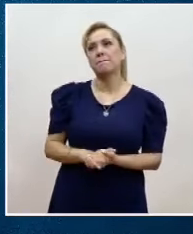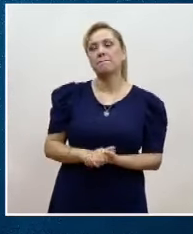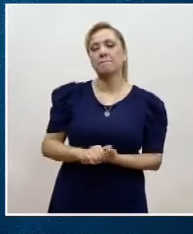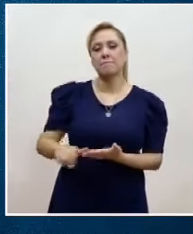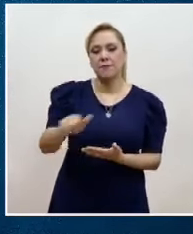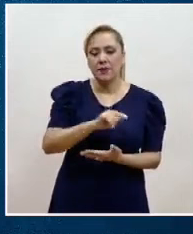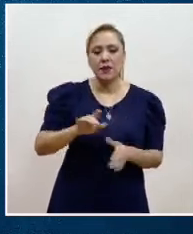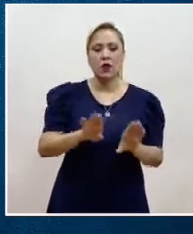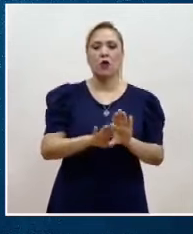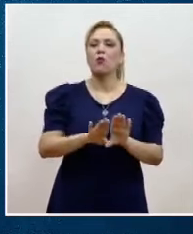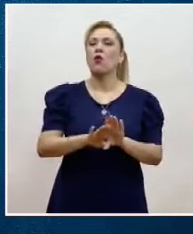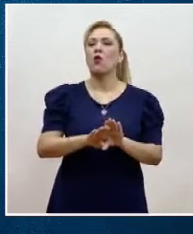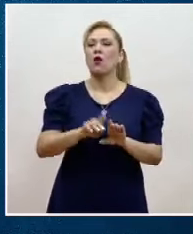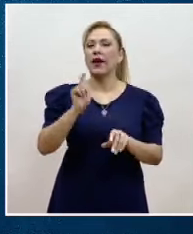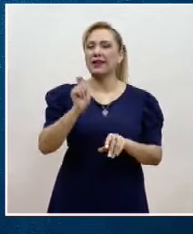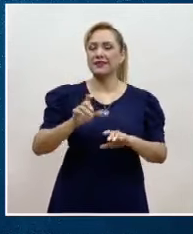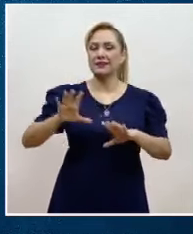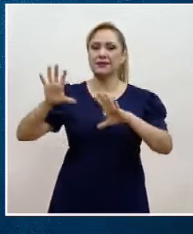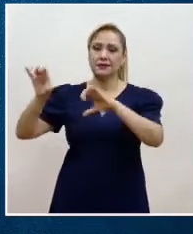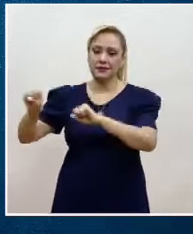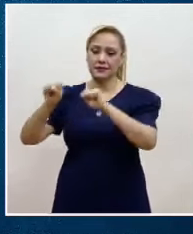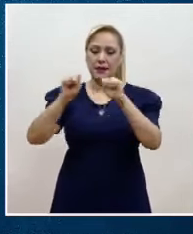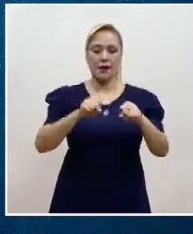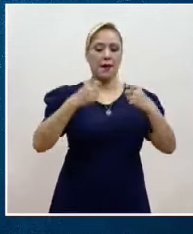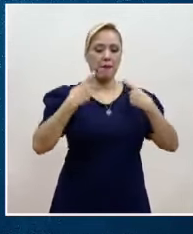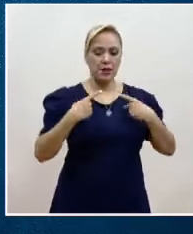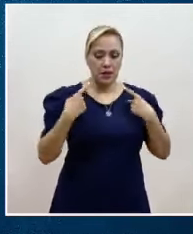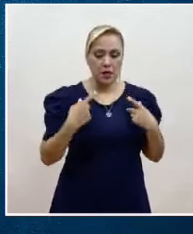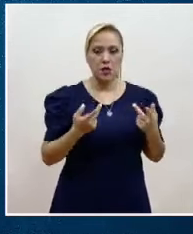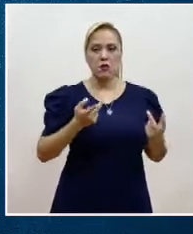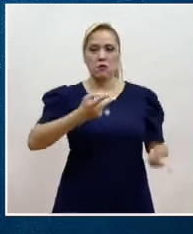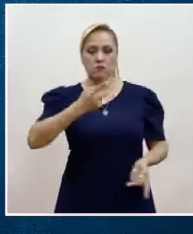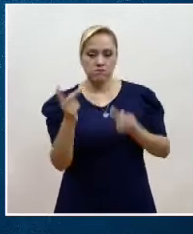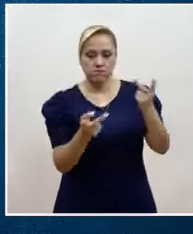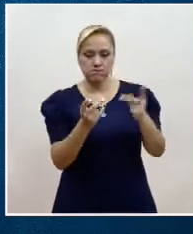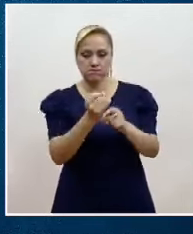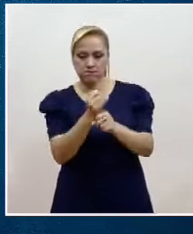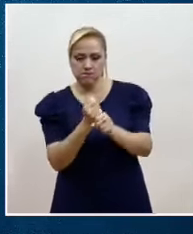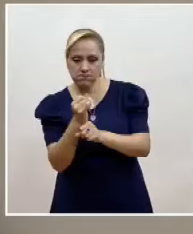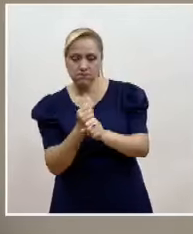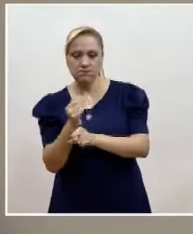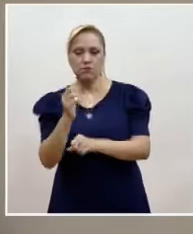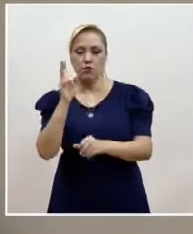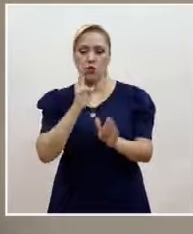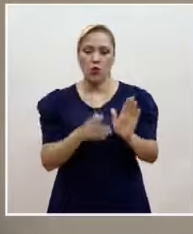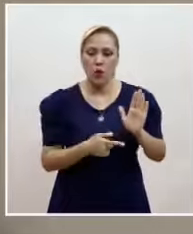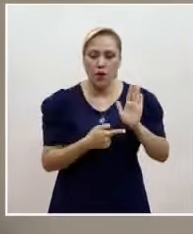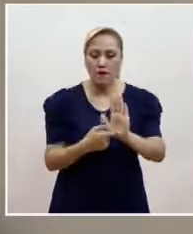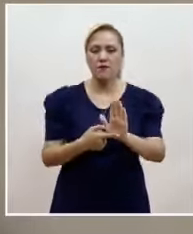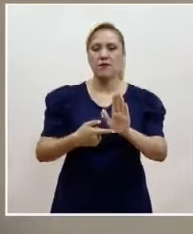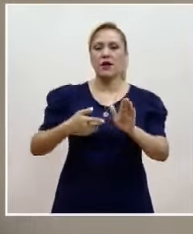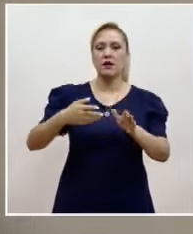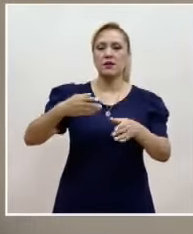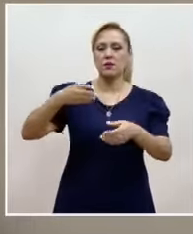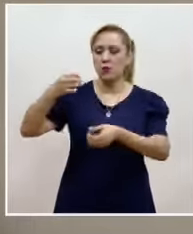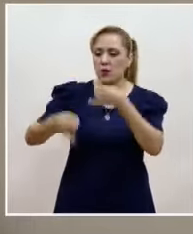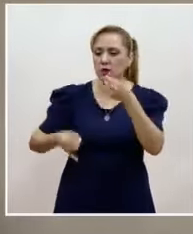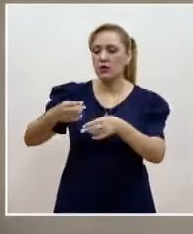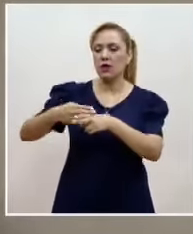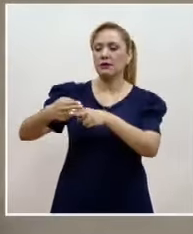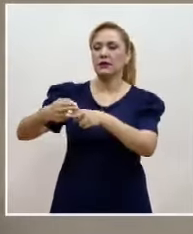debido proceso que sigue, o sea, eso se traduce en algoritmos, ¿no? Si yo lo promuevo a